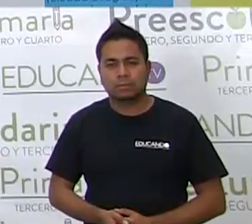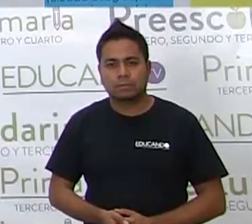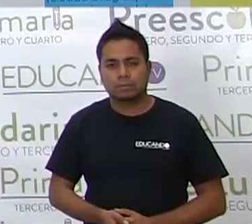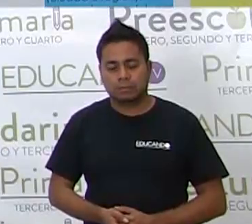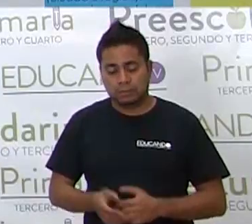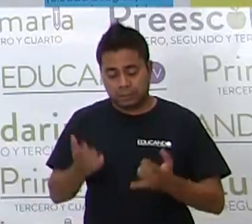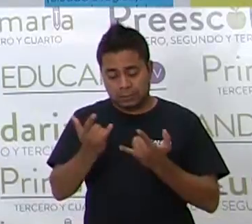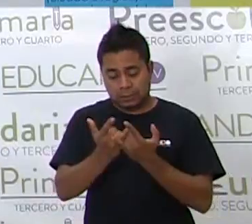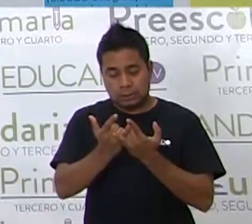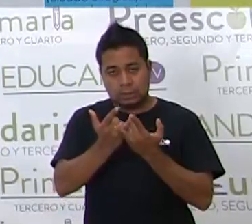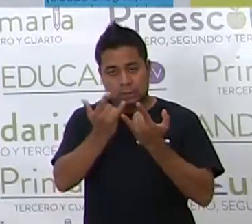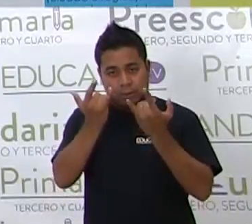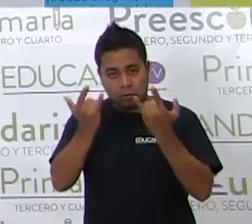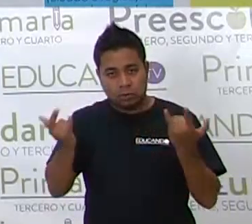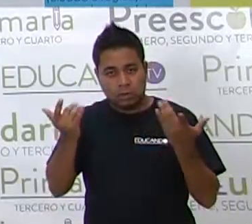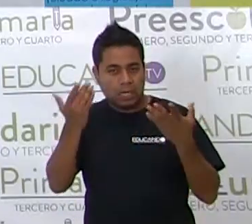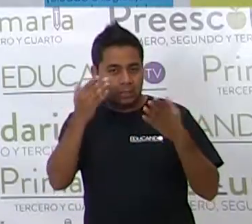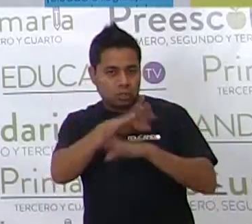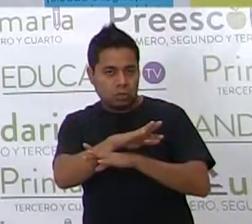religioso.